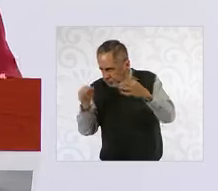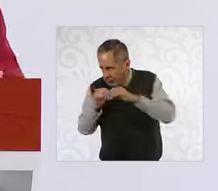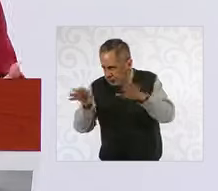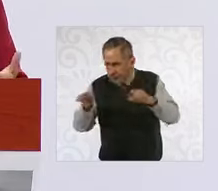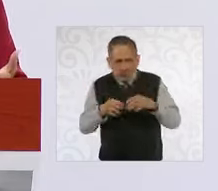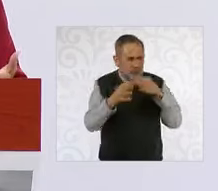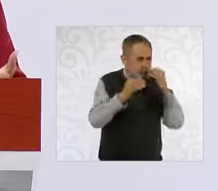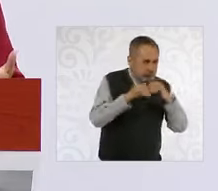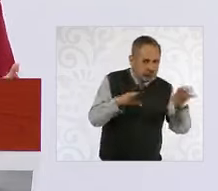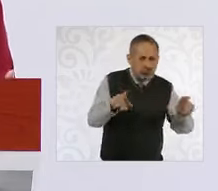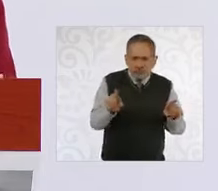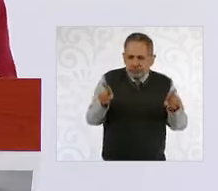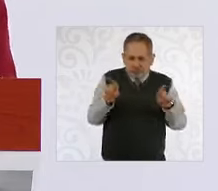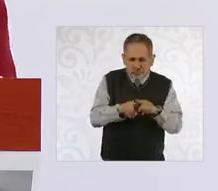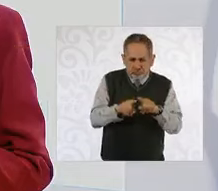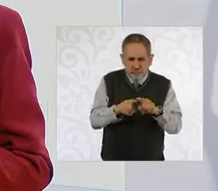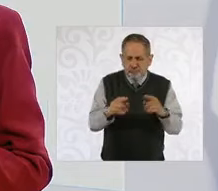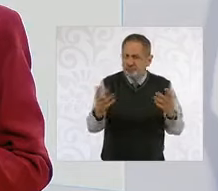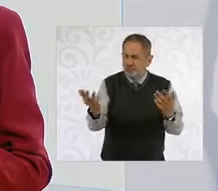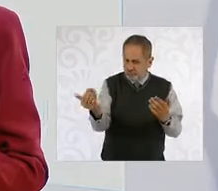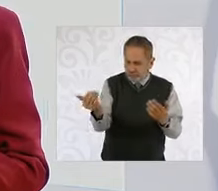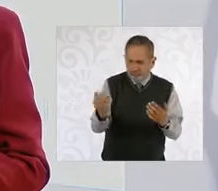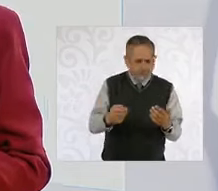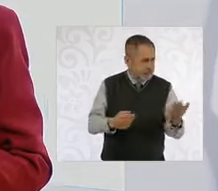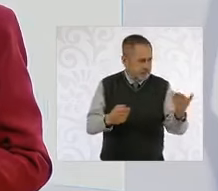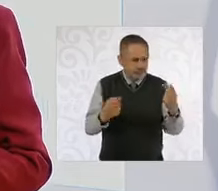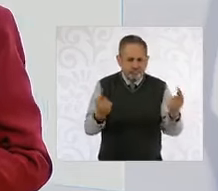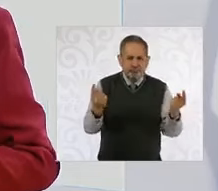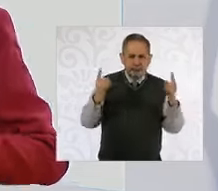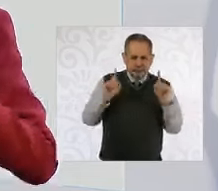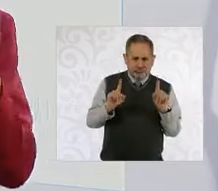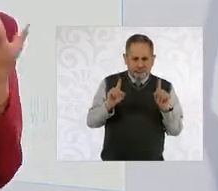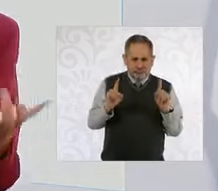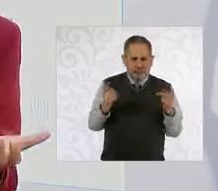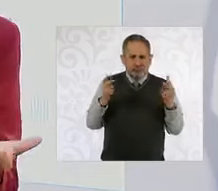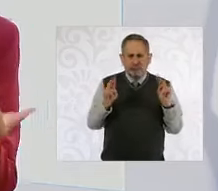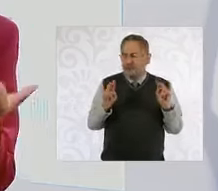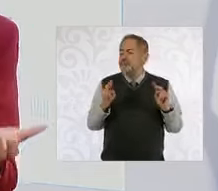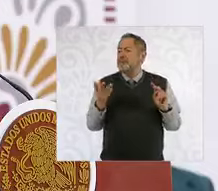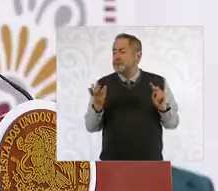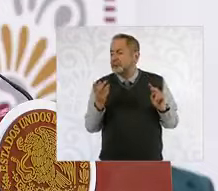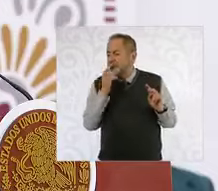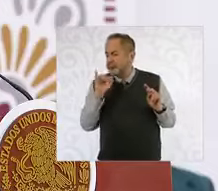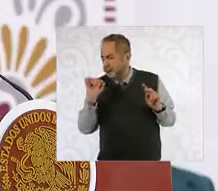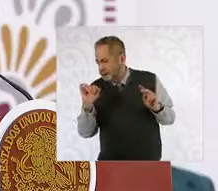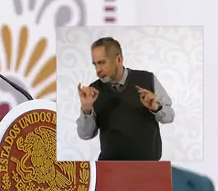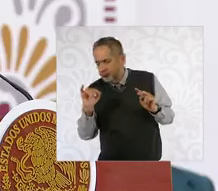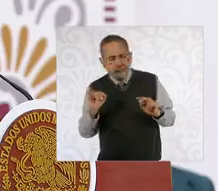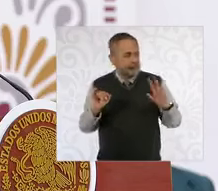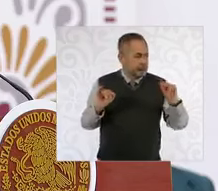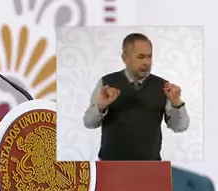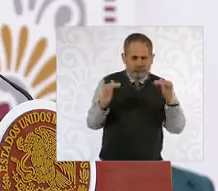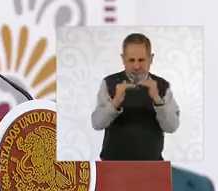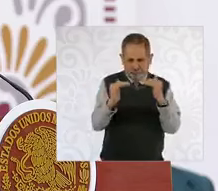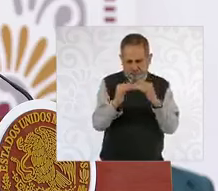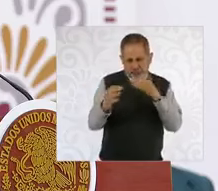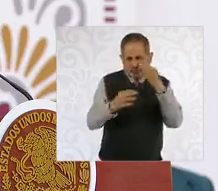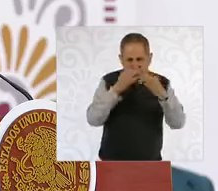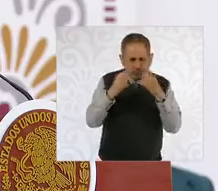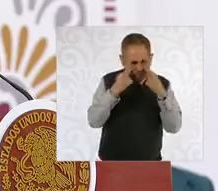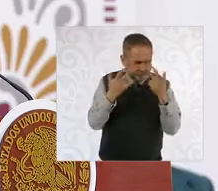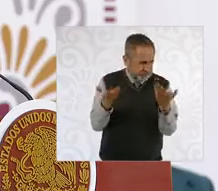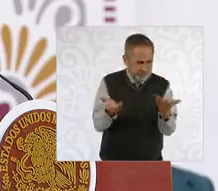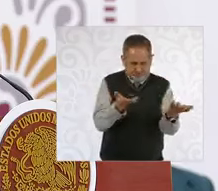el mismo número al menos de personas que hablan a favor que las que hablan en contra de un tema